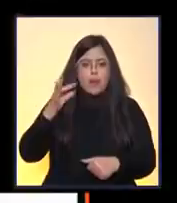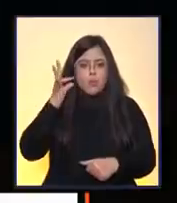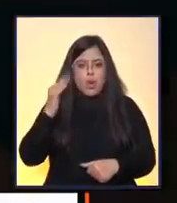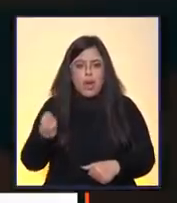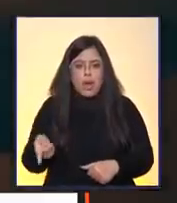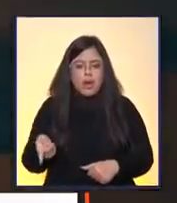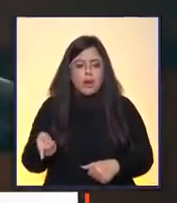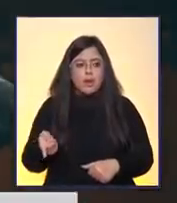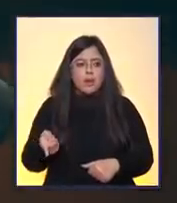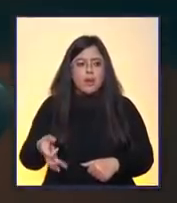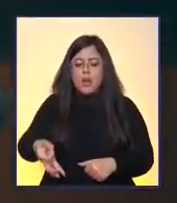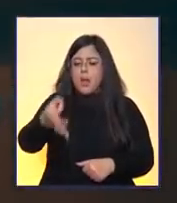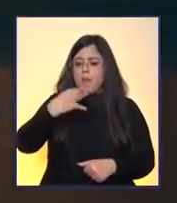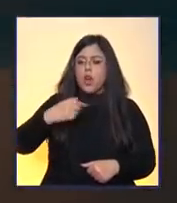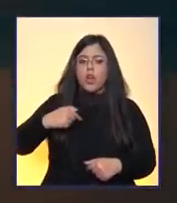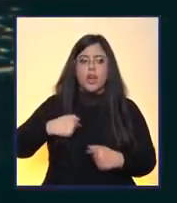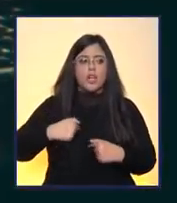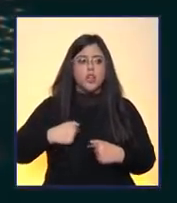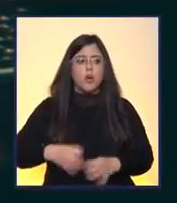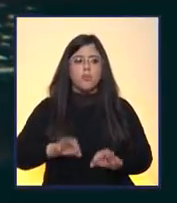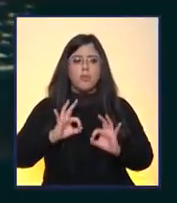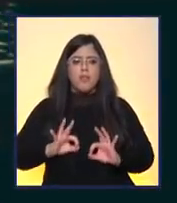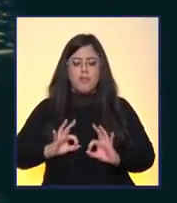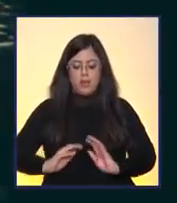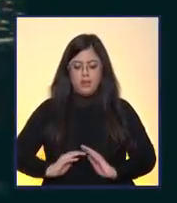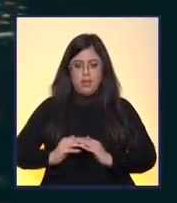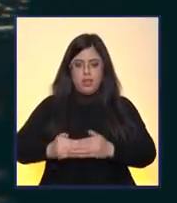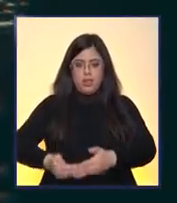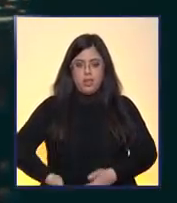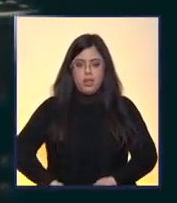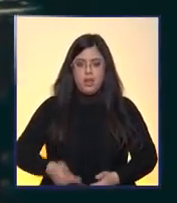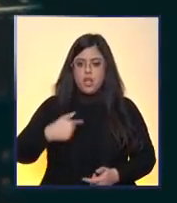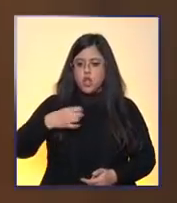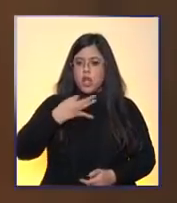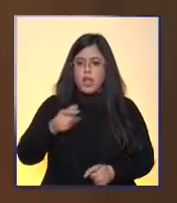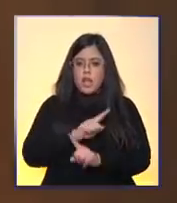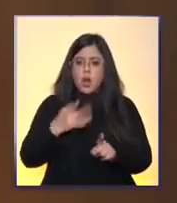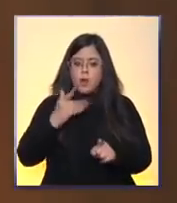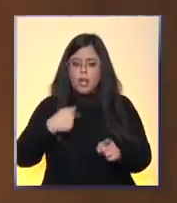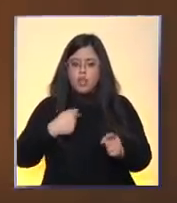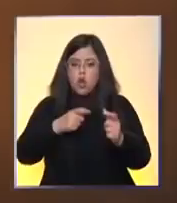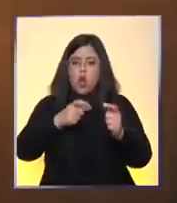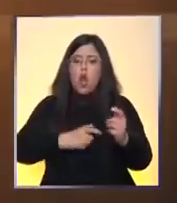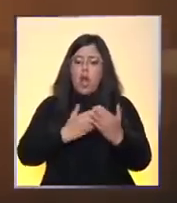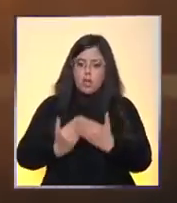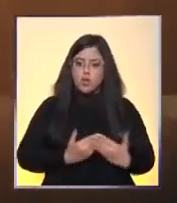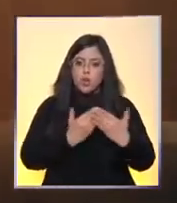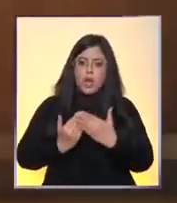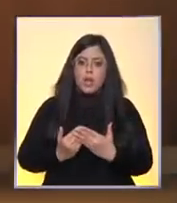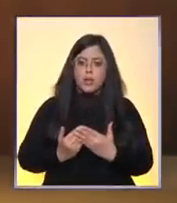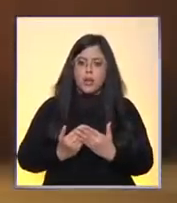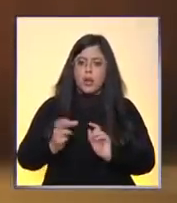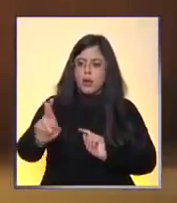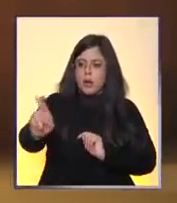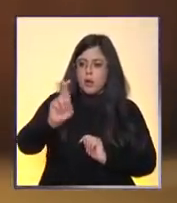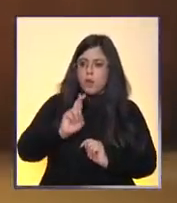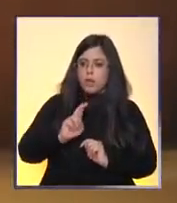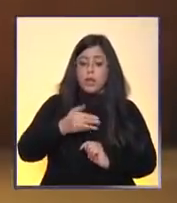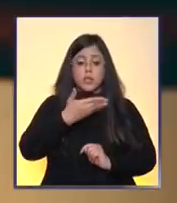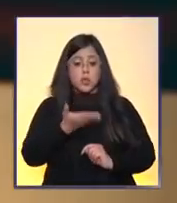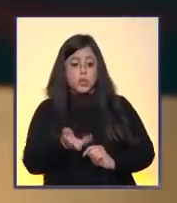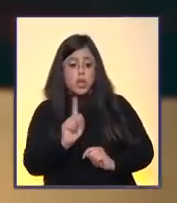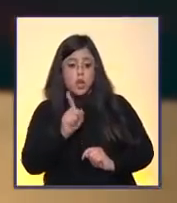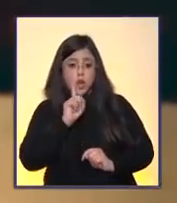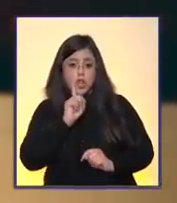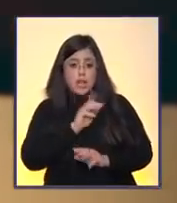Me dijo que tenía una buena matriz para tener un bebé y le contesté que no, porque estaba estudiando. Y la respuesta de él fue, si usted no tiene que hacer